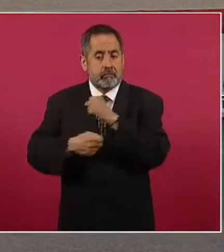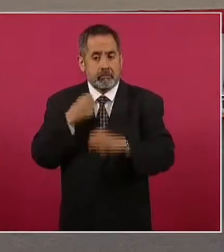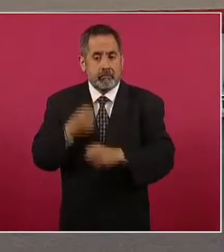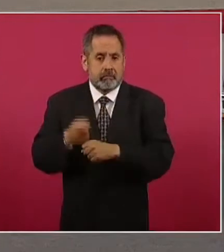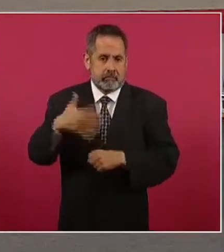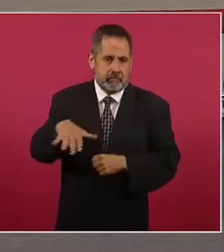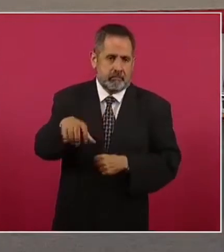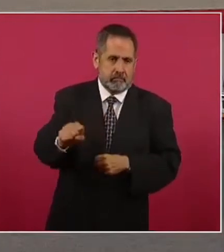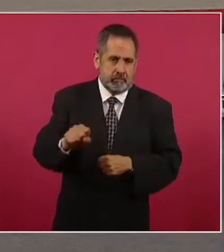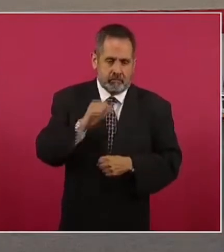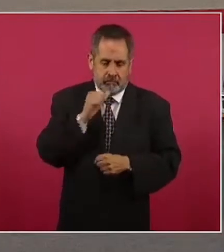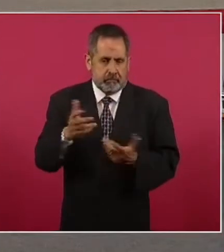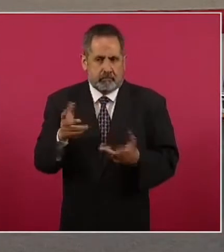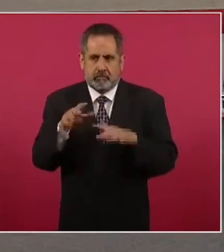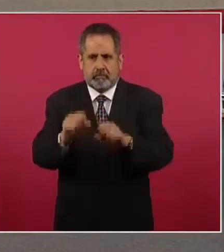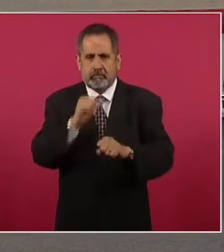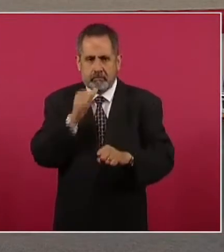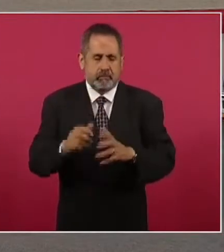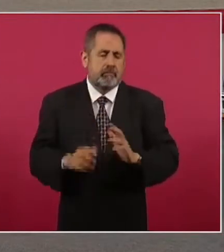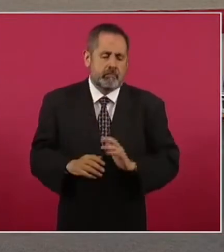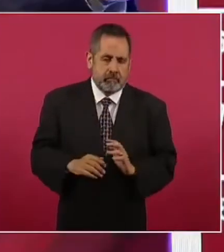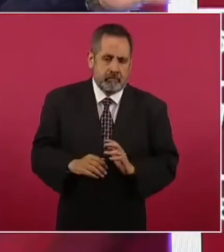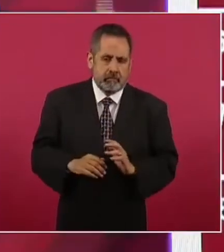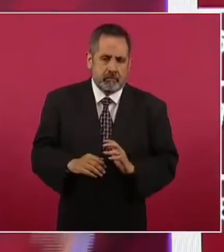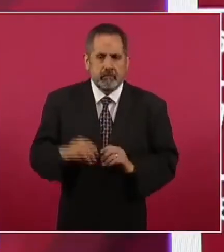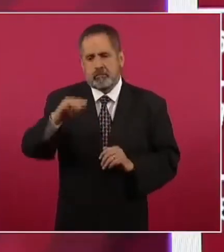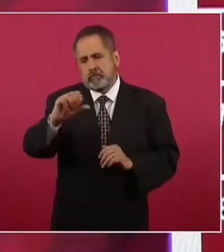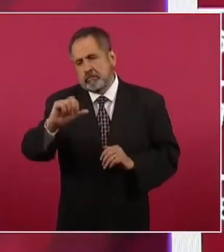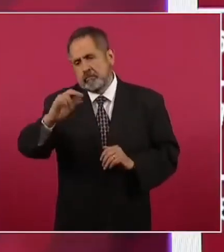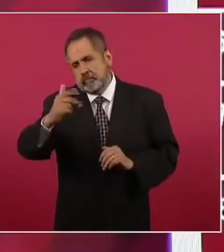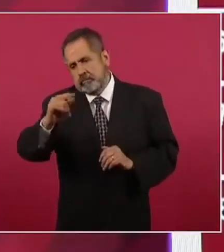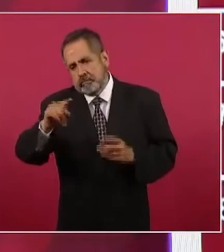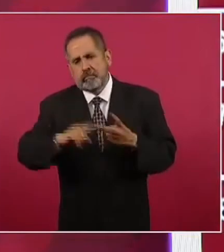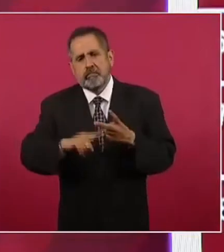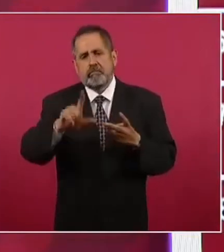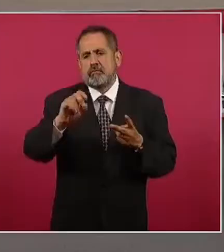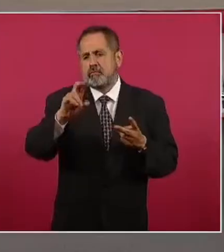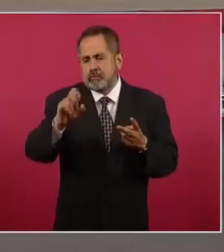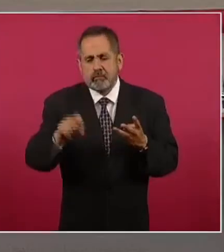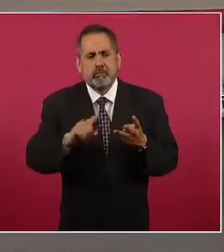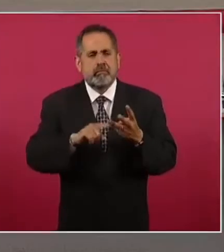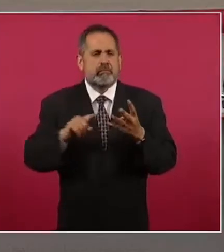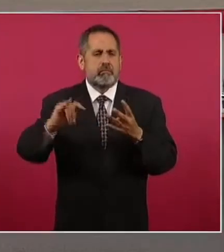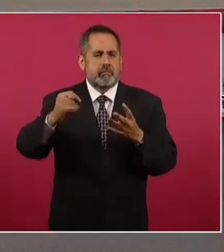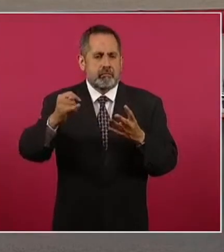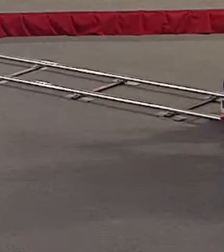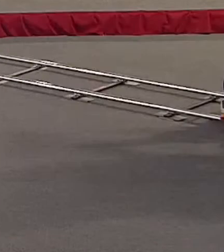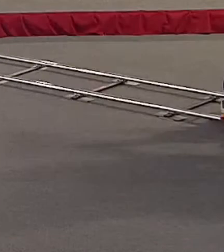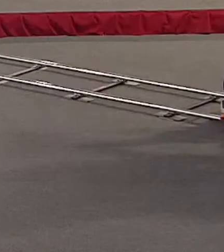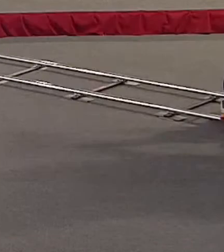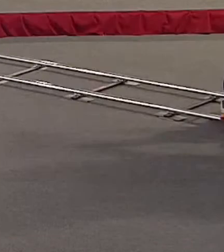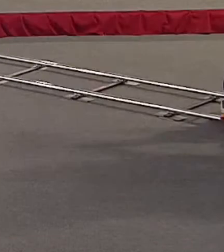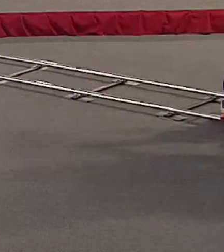en este caso, sí, que no se ha sido capturado. Hubieron Margarito casos, y Lourdes, que los periodistas de aquí Tijuana hay, dicen que en el